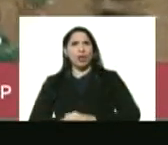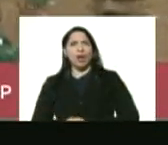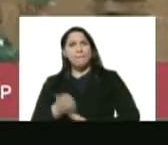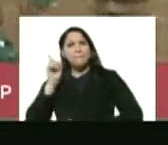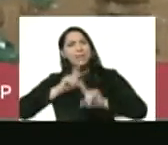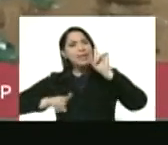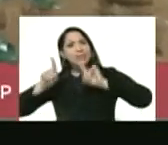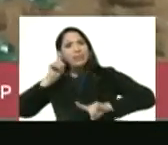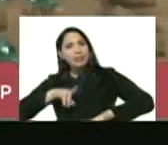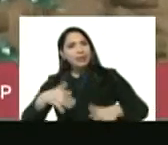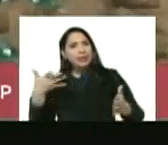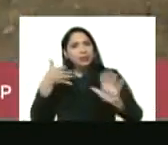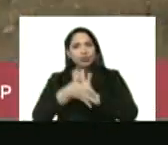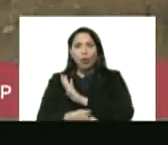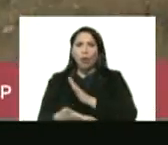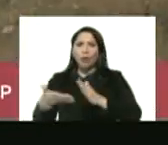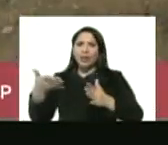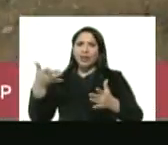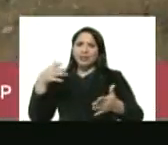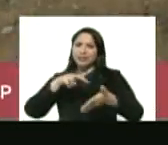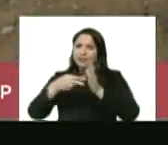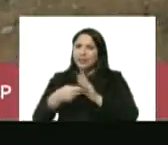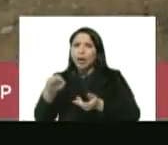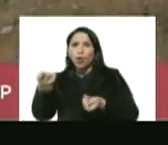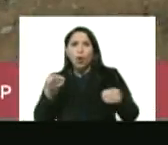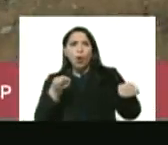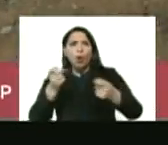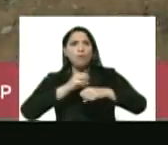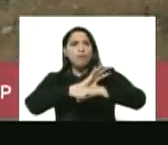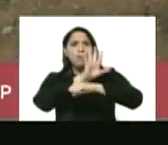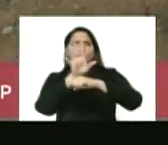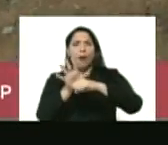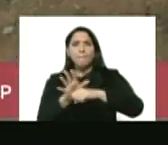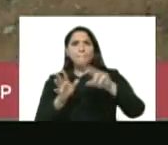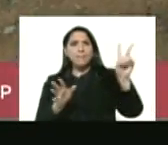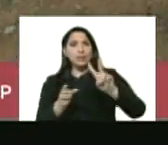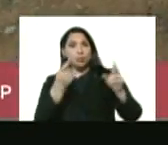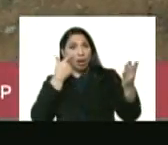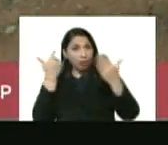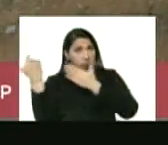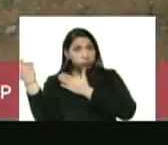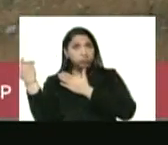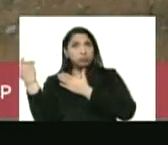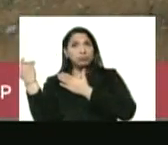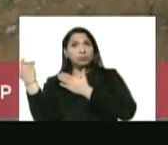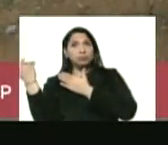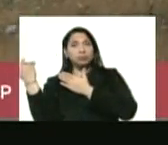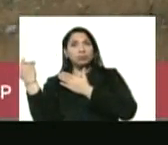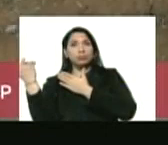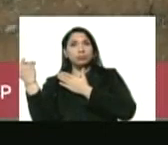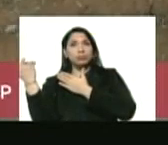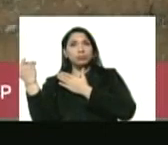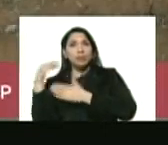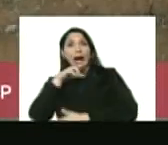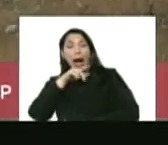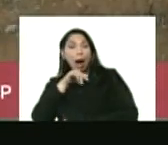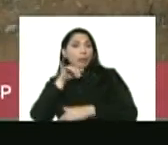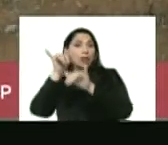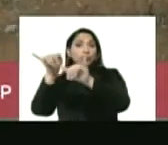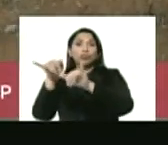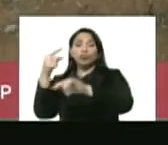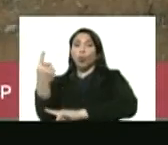mentir sobre lo que es el control del coronavirus en Venezuela. Ahí están las imágenes, hablan por sí